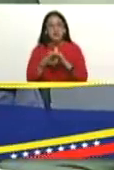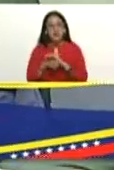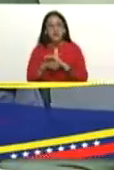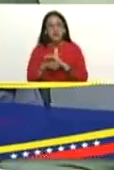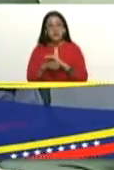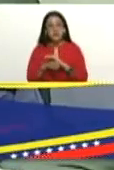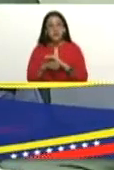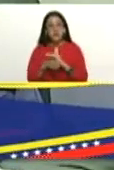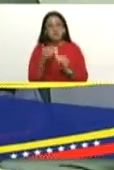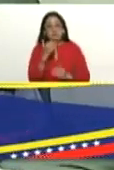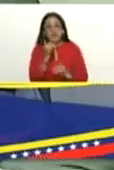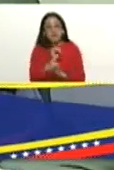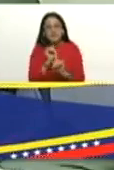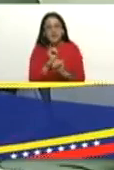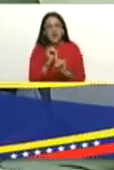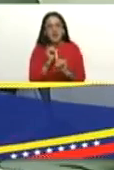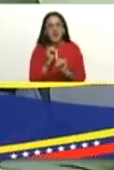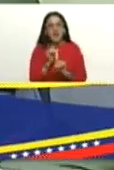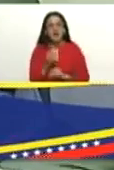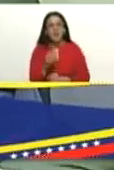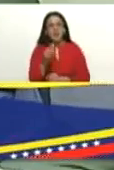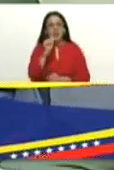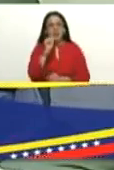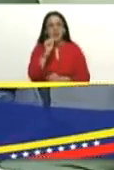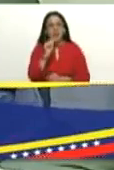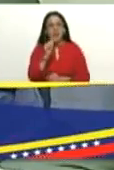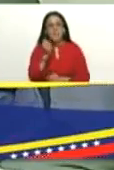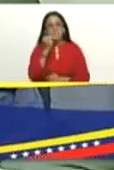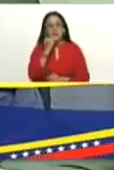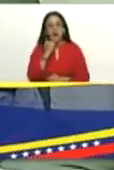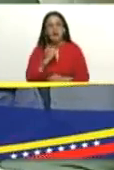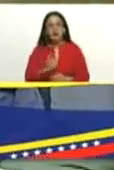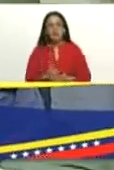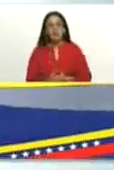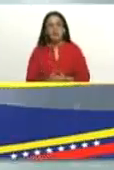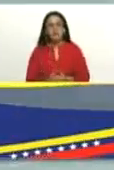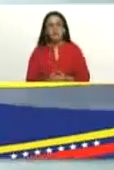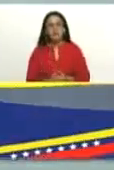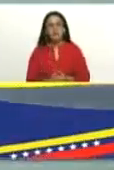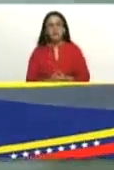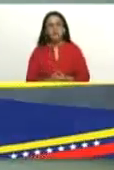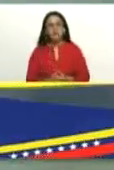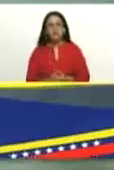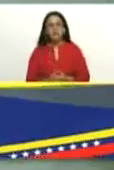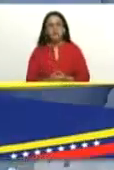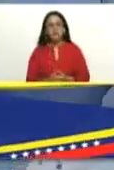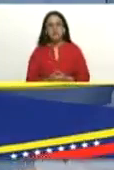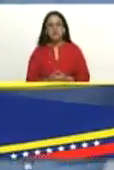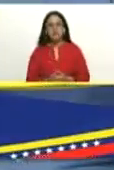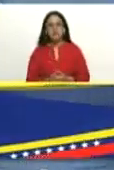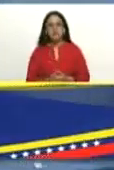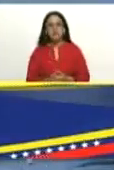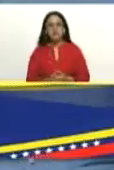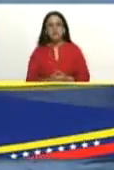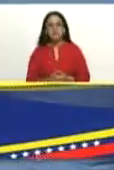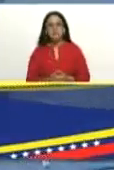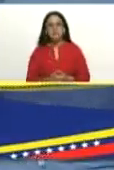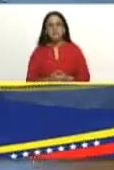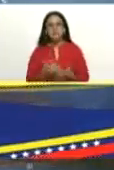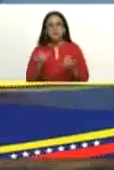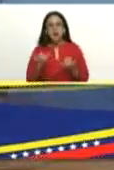estabas entrando en la recta final. ¿Quién pidió jugo de mango? La niña pidió jugo. Mire, ese mango está sabroso. Huilesca, ¿viste? Bueno, presidente, en